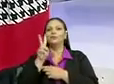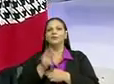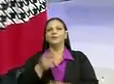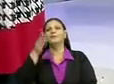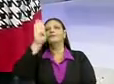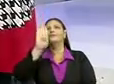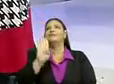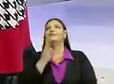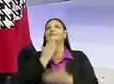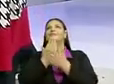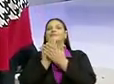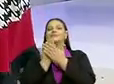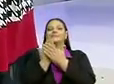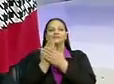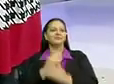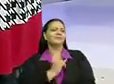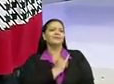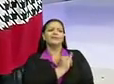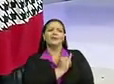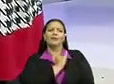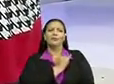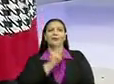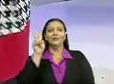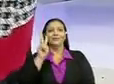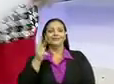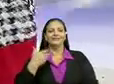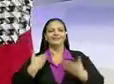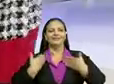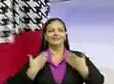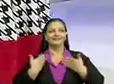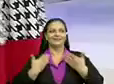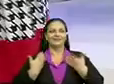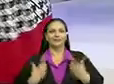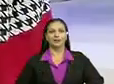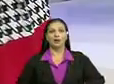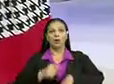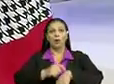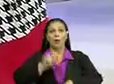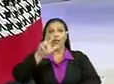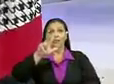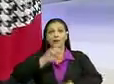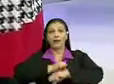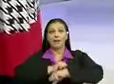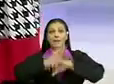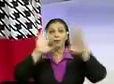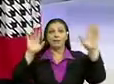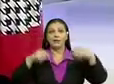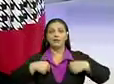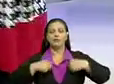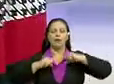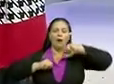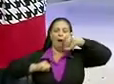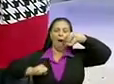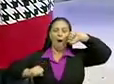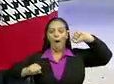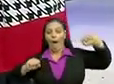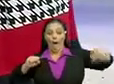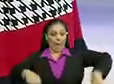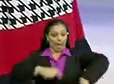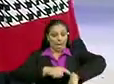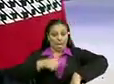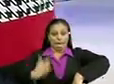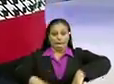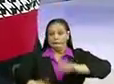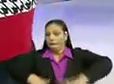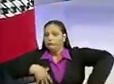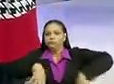Eso, claro que sí, yo también. Esa levantadera, 3 de la mañana. Corre, corre, ¿qué se me queda? ¿Qué se me va quedando olvidado? Madre querida, pero lo